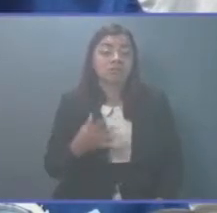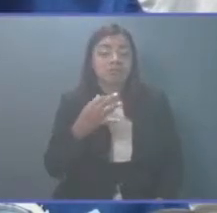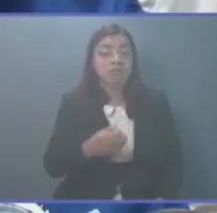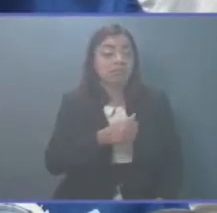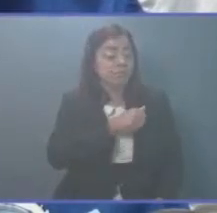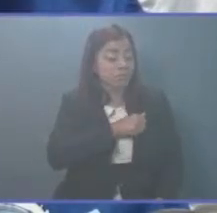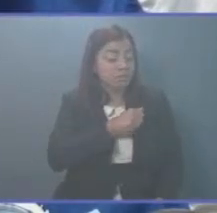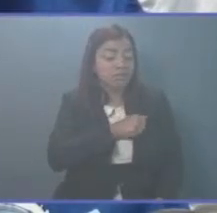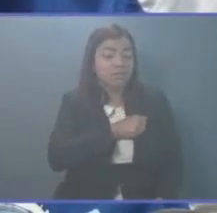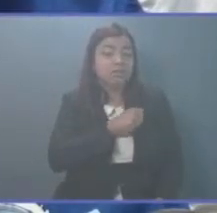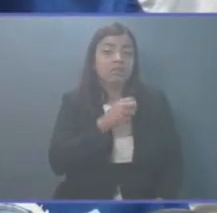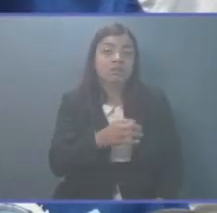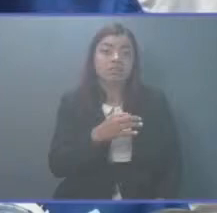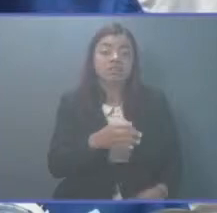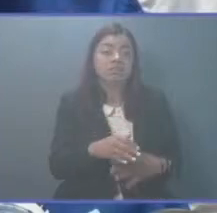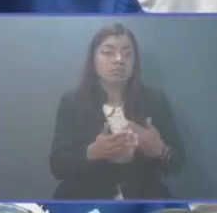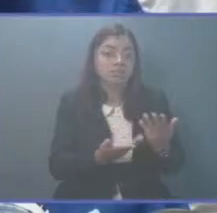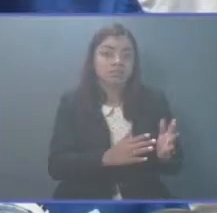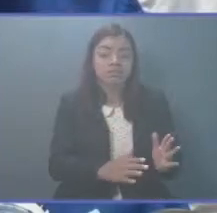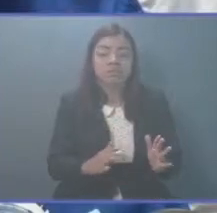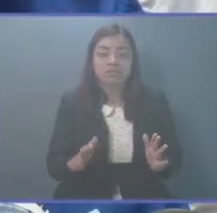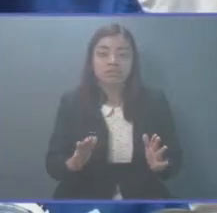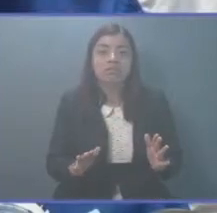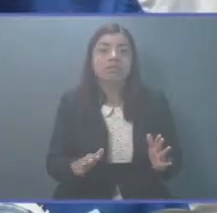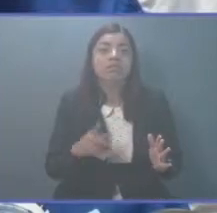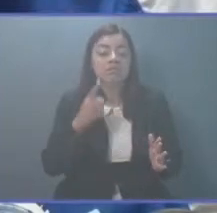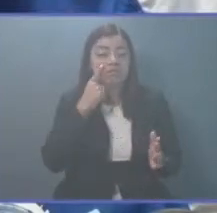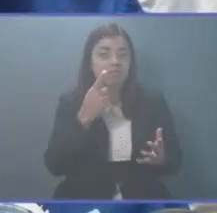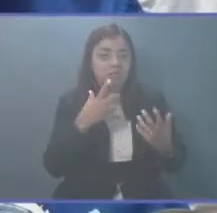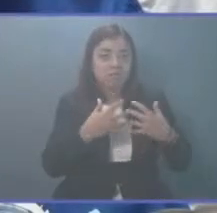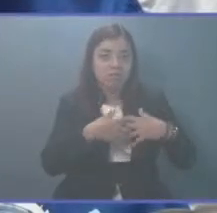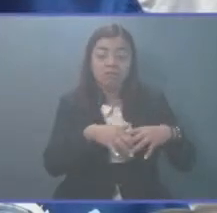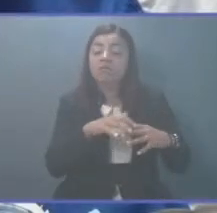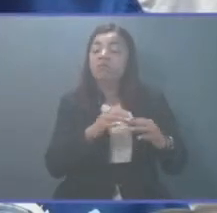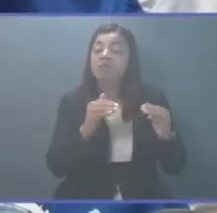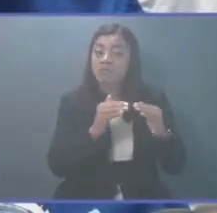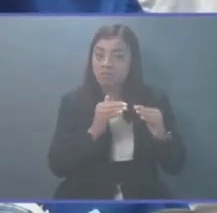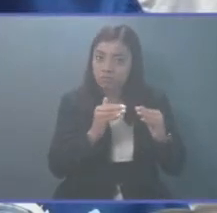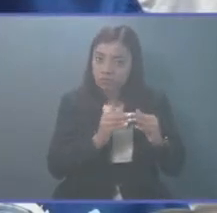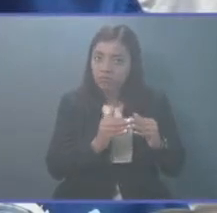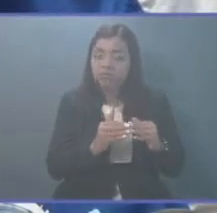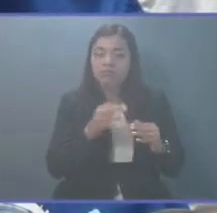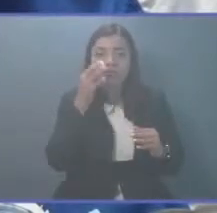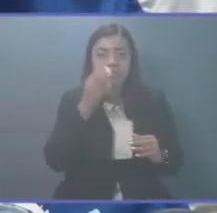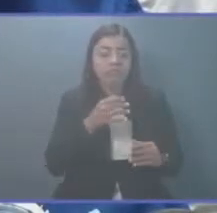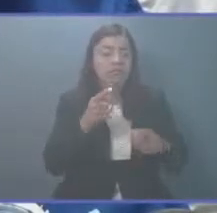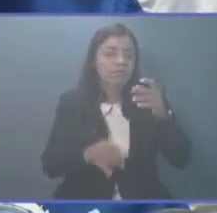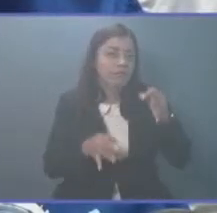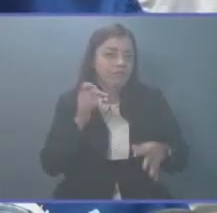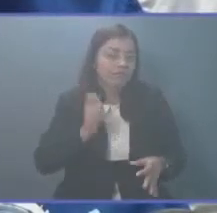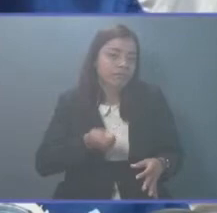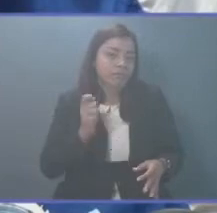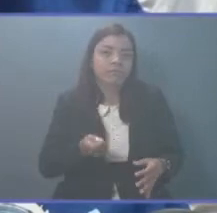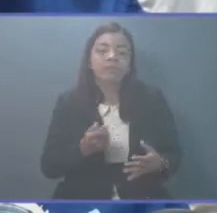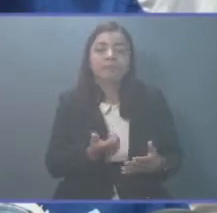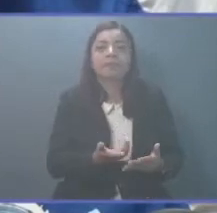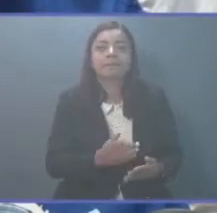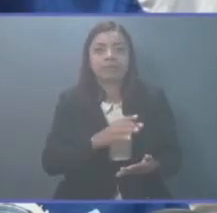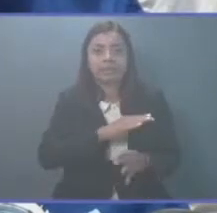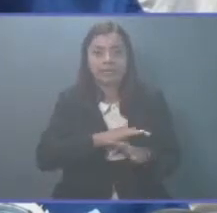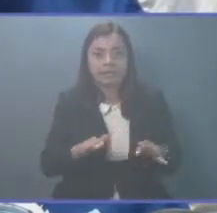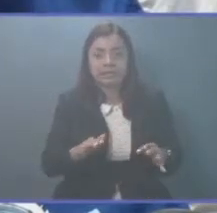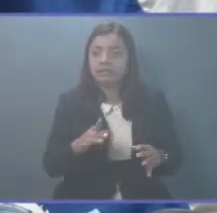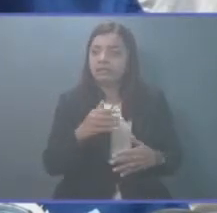responsabilidad civil de quien resulte obligado a su resarcimiento. Asimismo, por orden judicial, se ordenará la cancelación